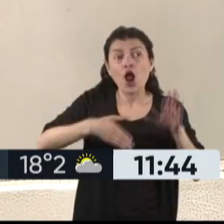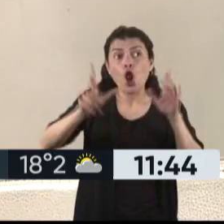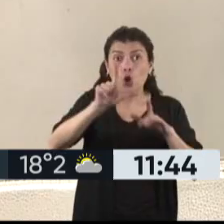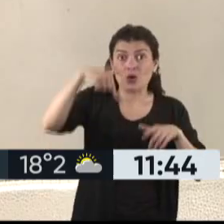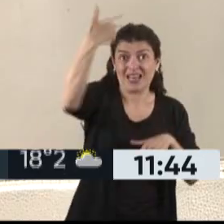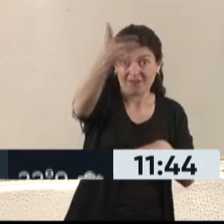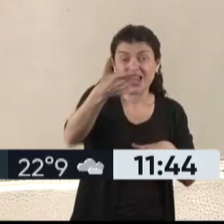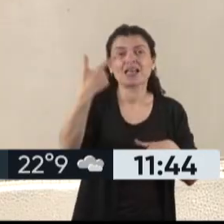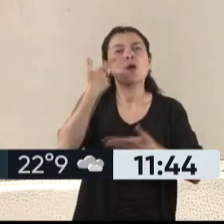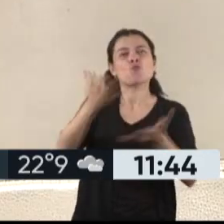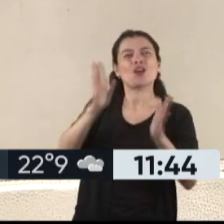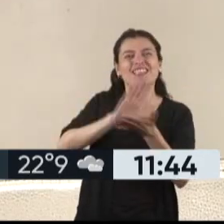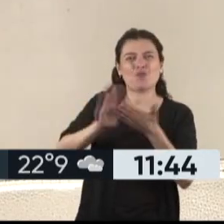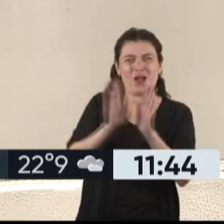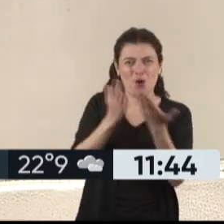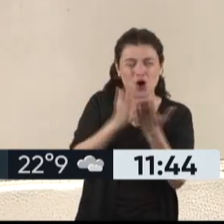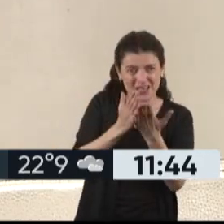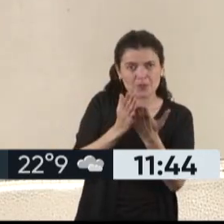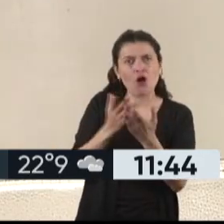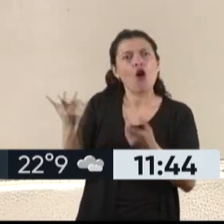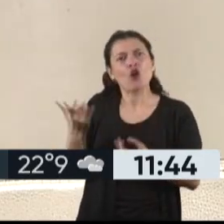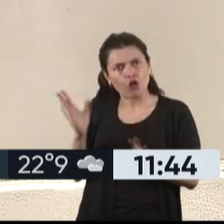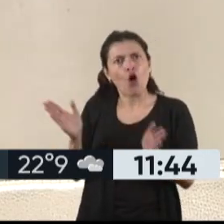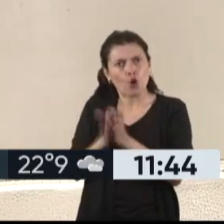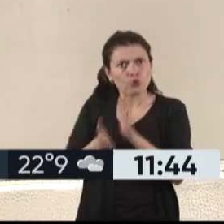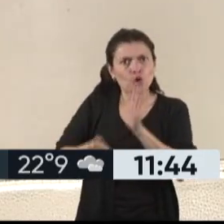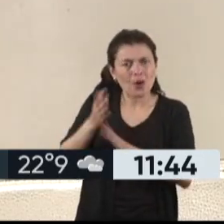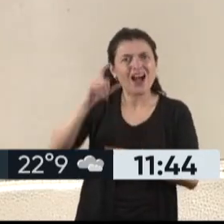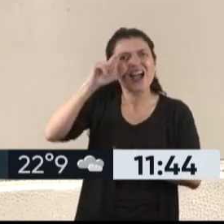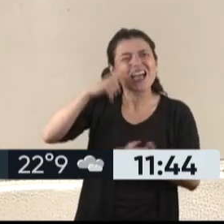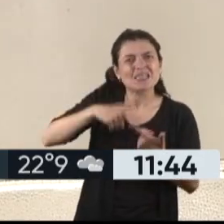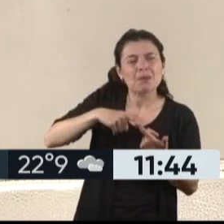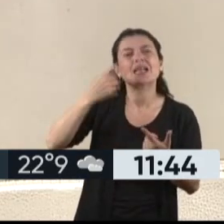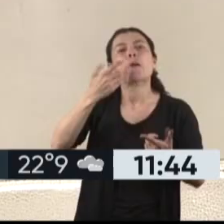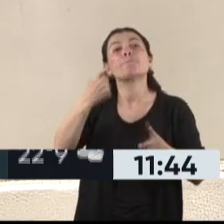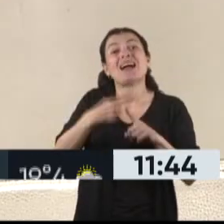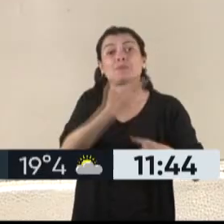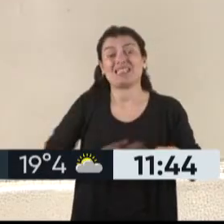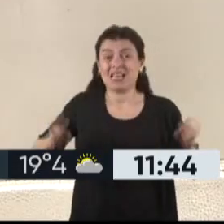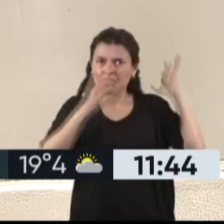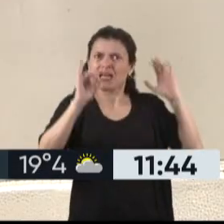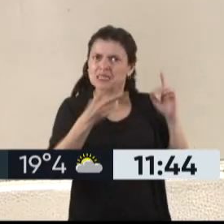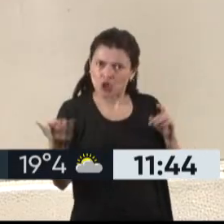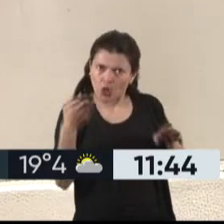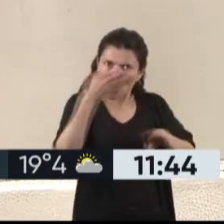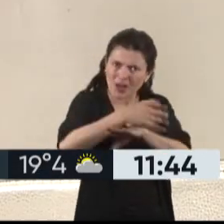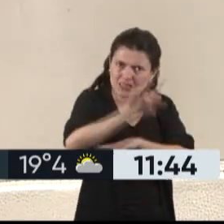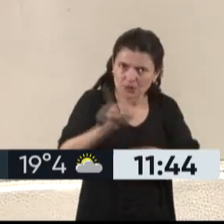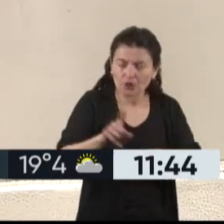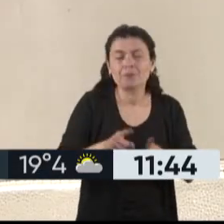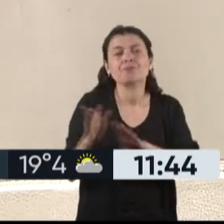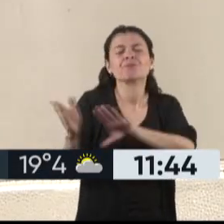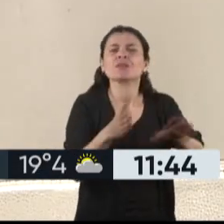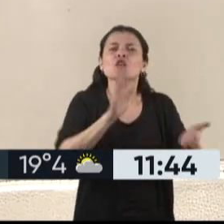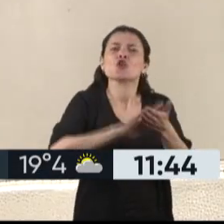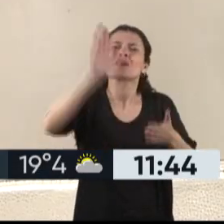lunes, la presentación del libro, con la presencia de José Luis Espert, si está efectivamente invitado. El martes, si efectivamente también hay una